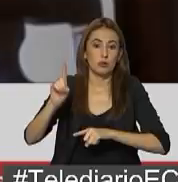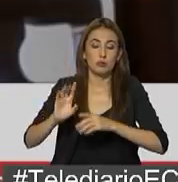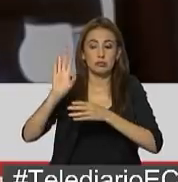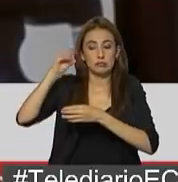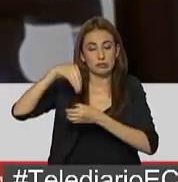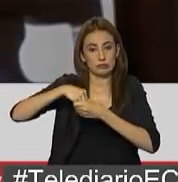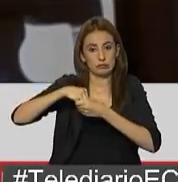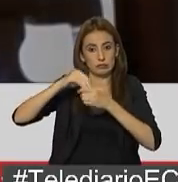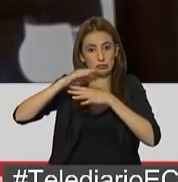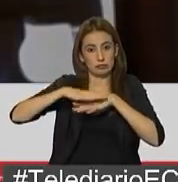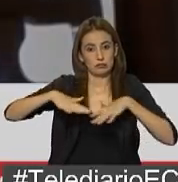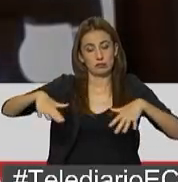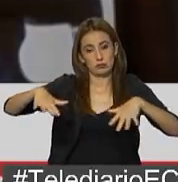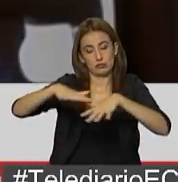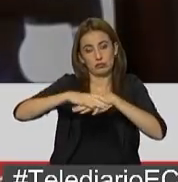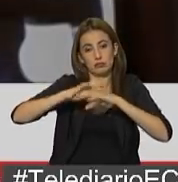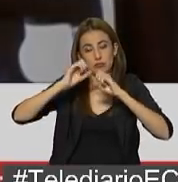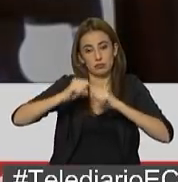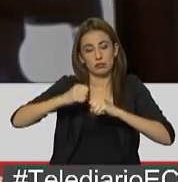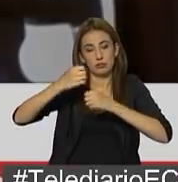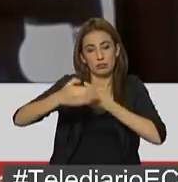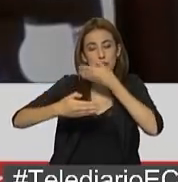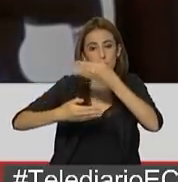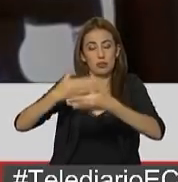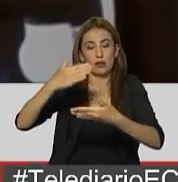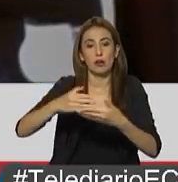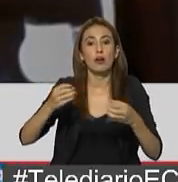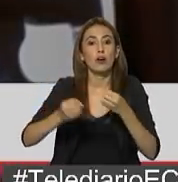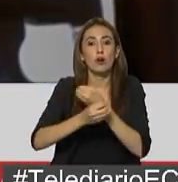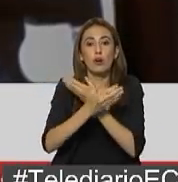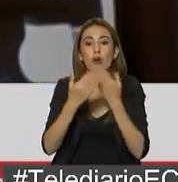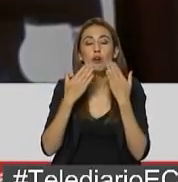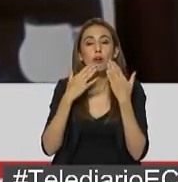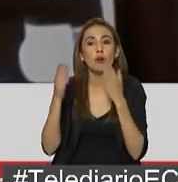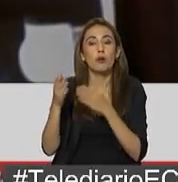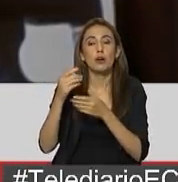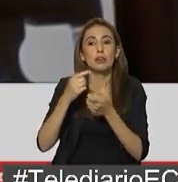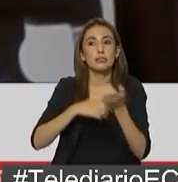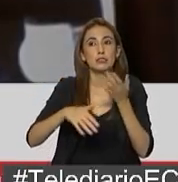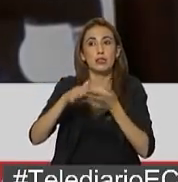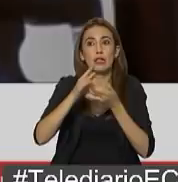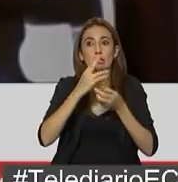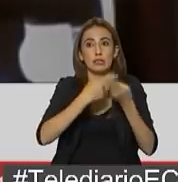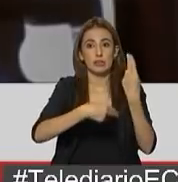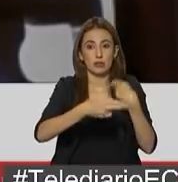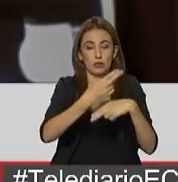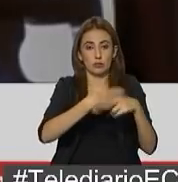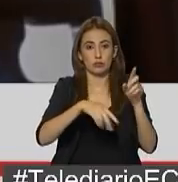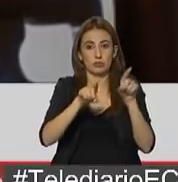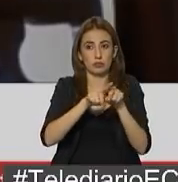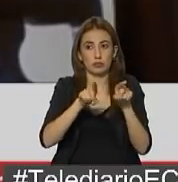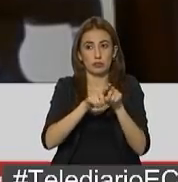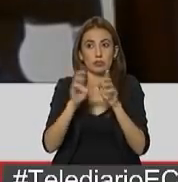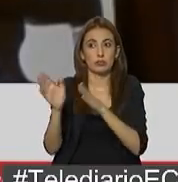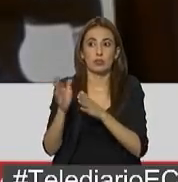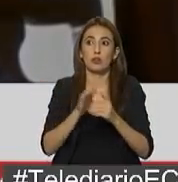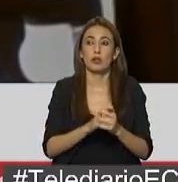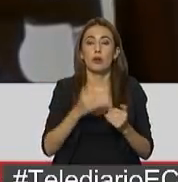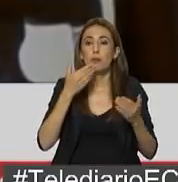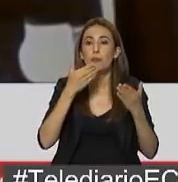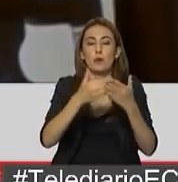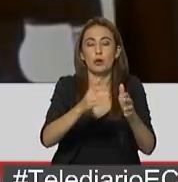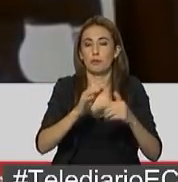encapsular a las empresas con sus acreedores, les vamos a sentar en una mesa de negociación y vamos a llegar a acuerdos. Por ejemplo, el